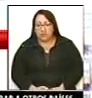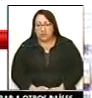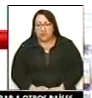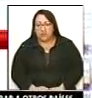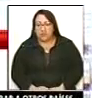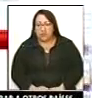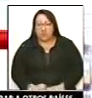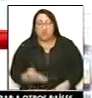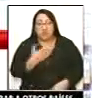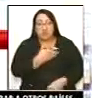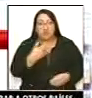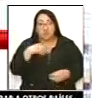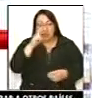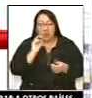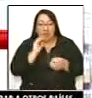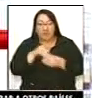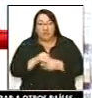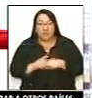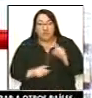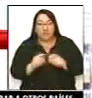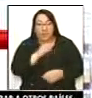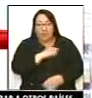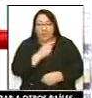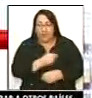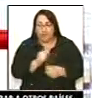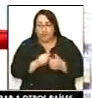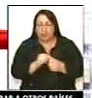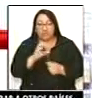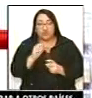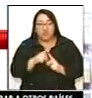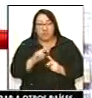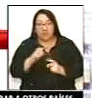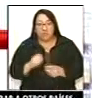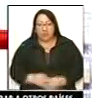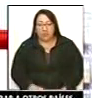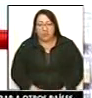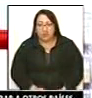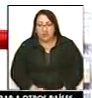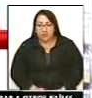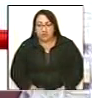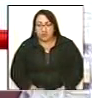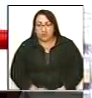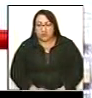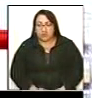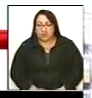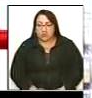Presidente de la República, concurre en los poderes, donde está la Contraloría, está el Tribunal Constitucional.